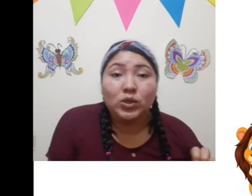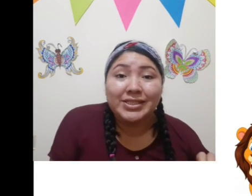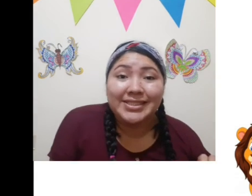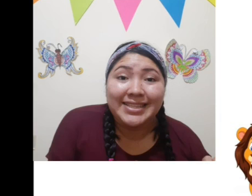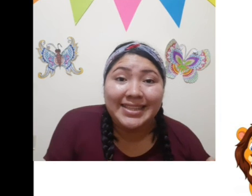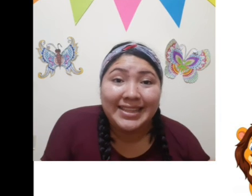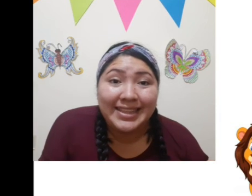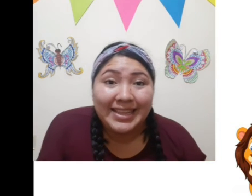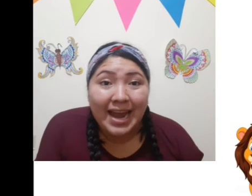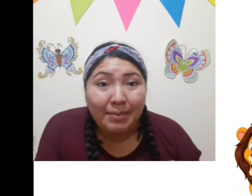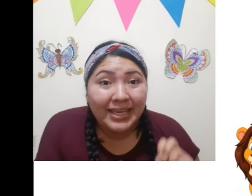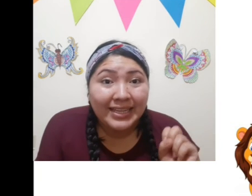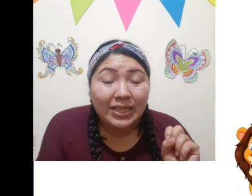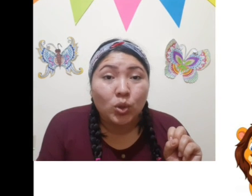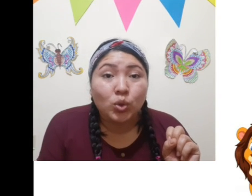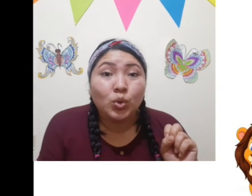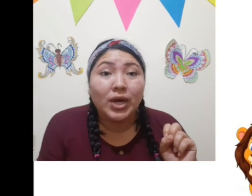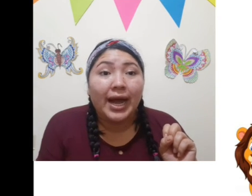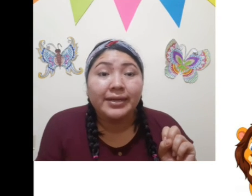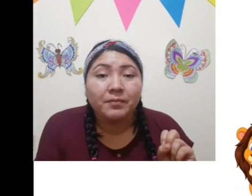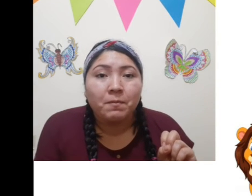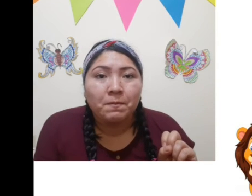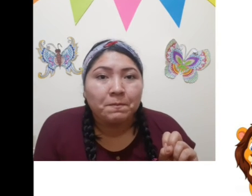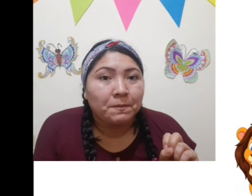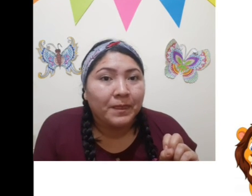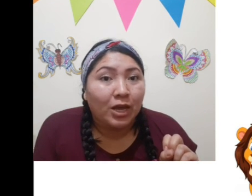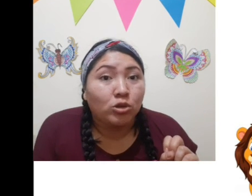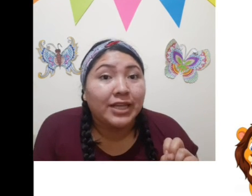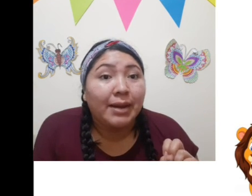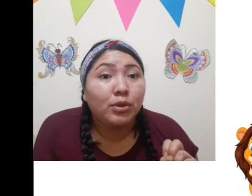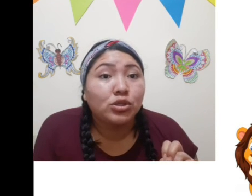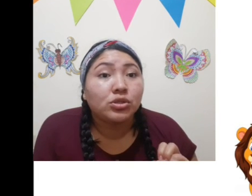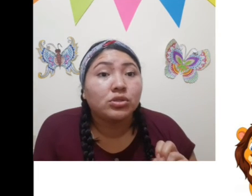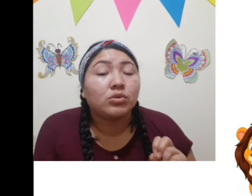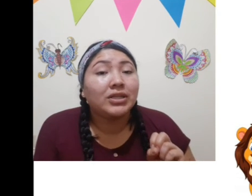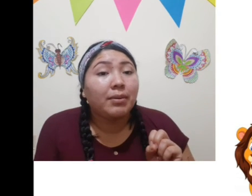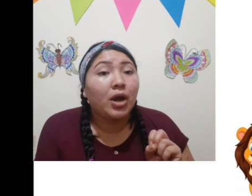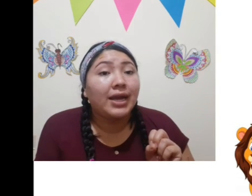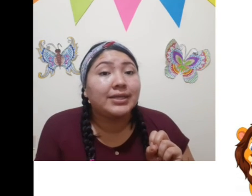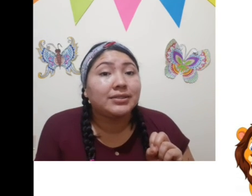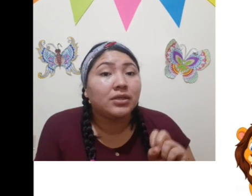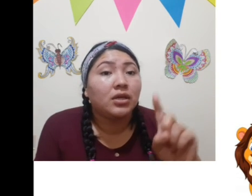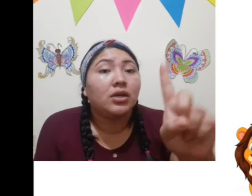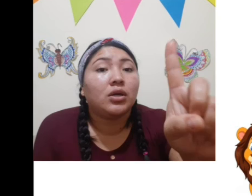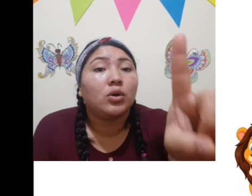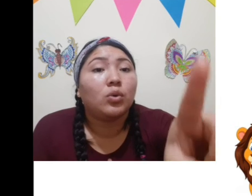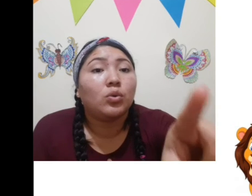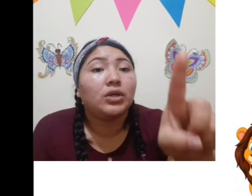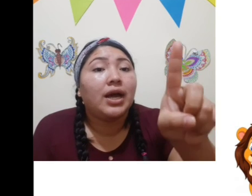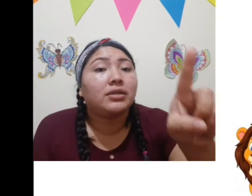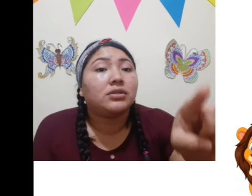en las tramita tortuga encontramos cuántas vocales